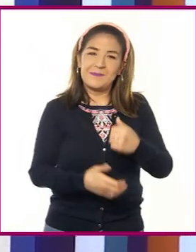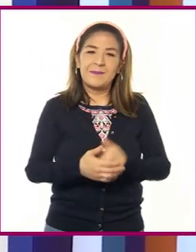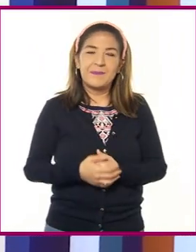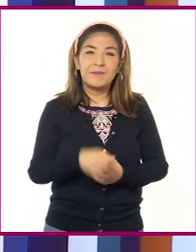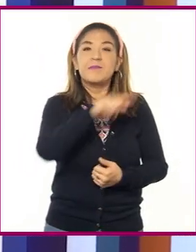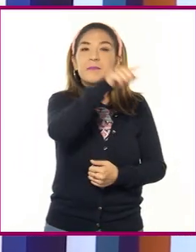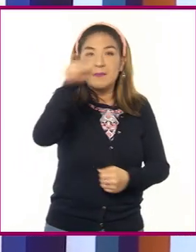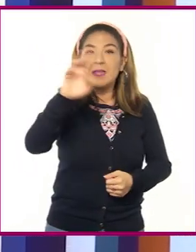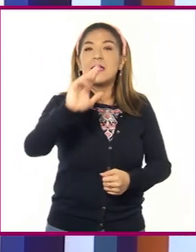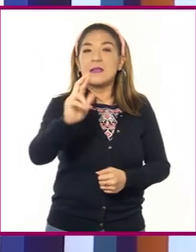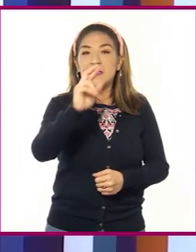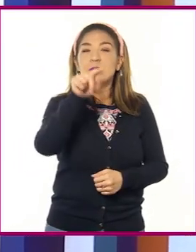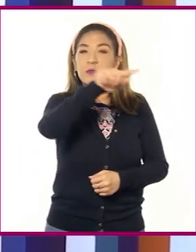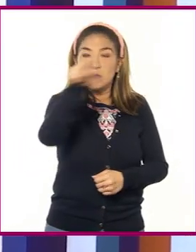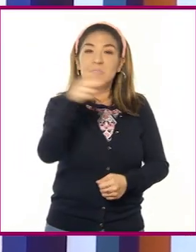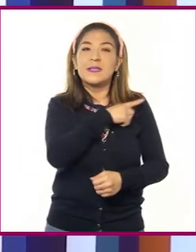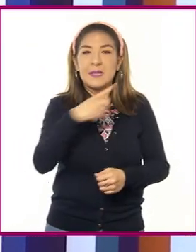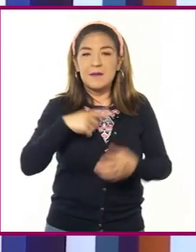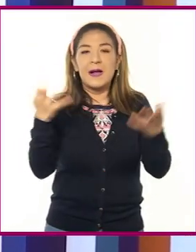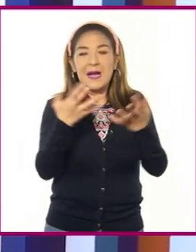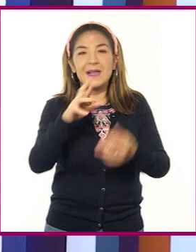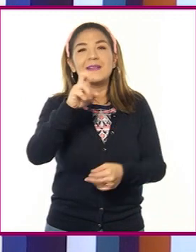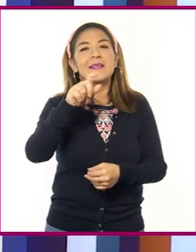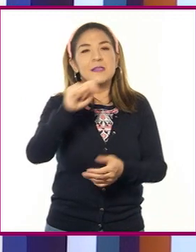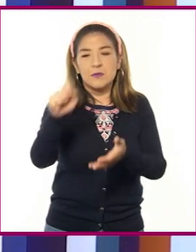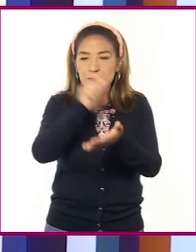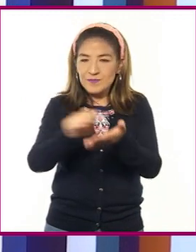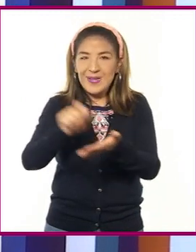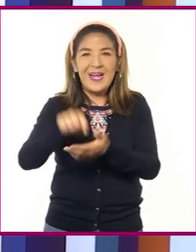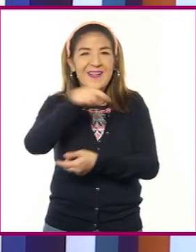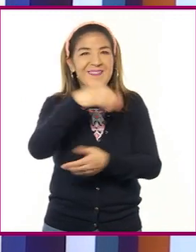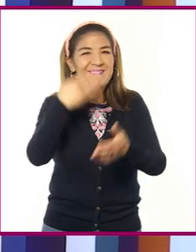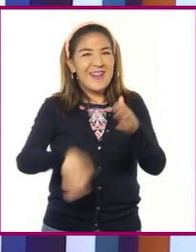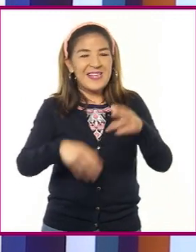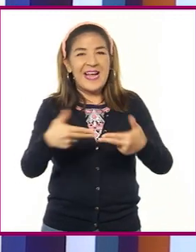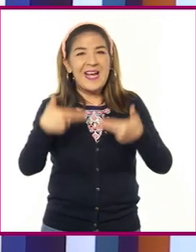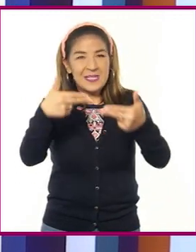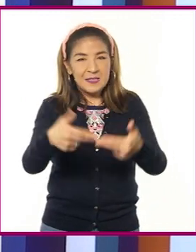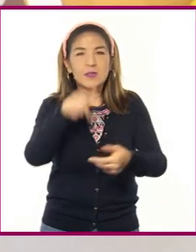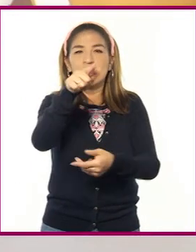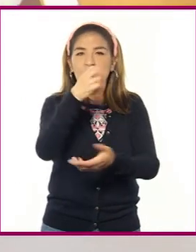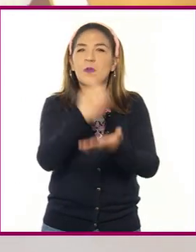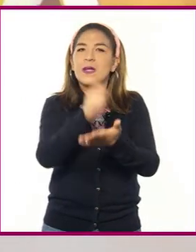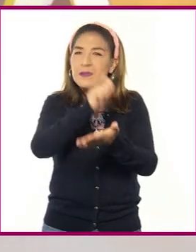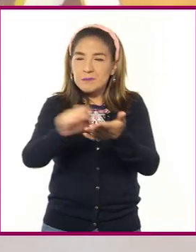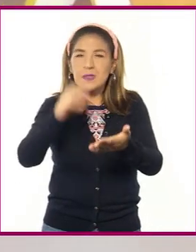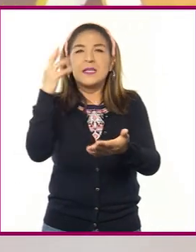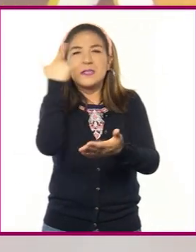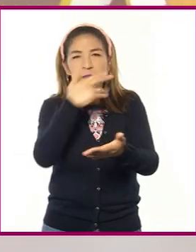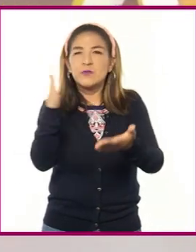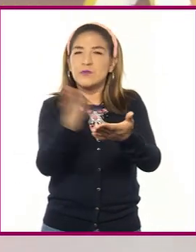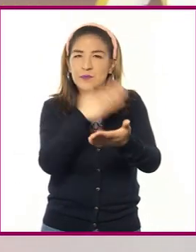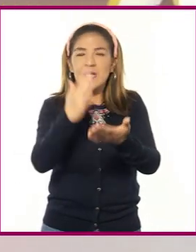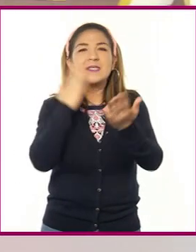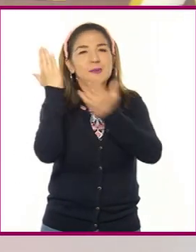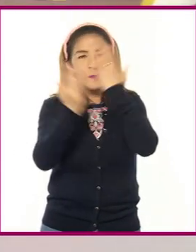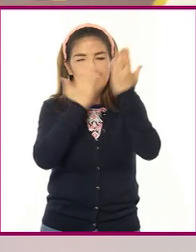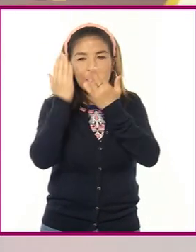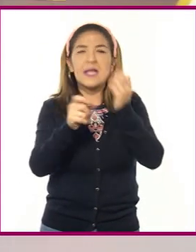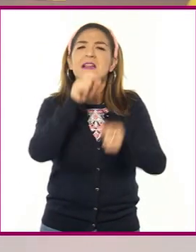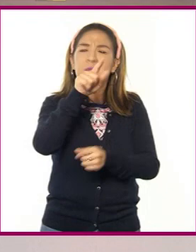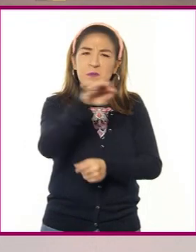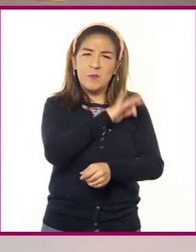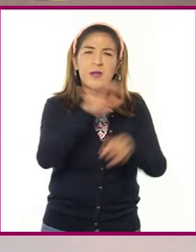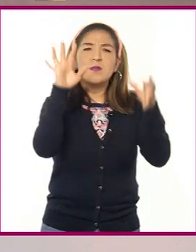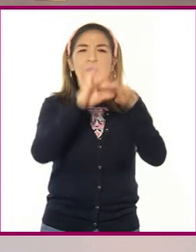Les recomendamos resolver el reto planteado y repasar las notas que escribieron en su cuaderno. También es posible aclarar sus